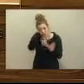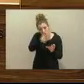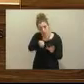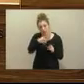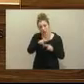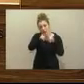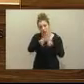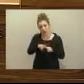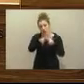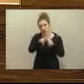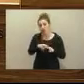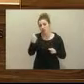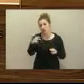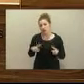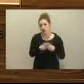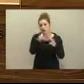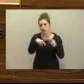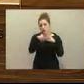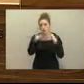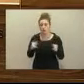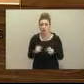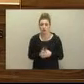de salario social en Asturias.